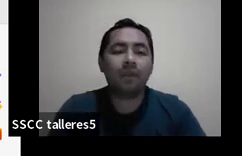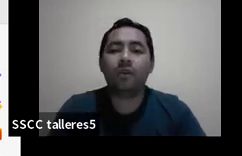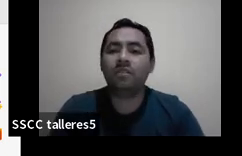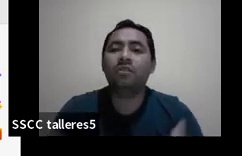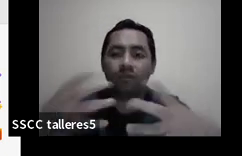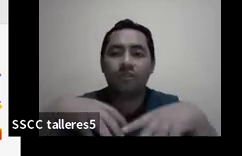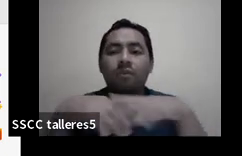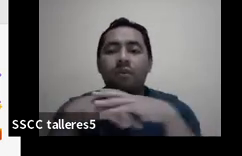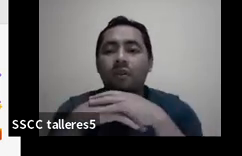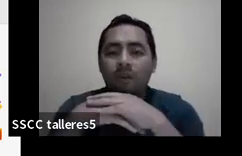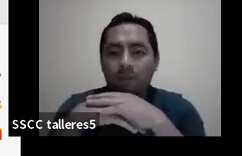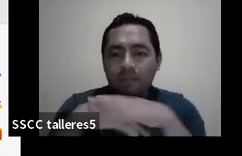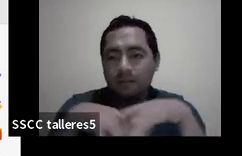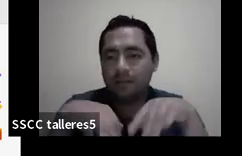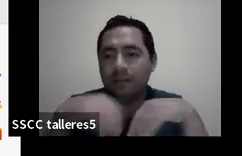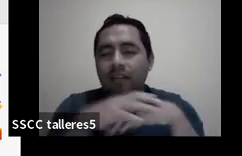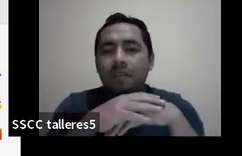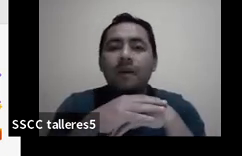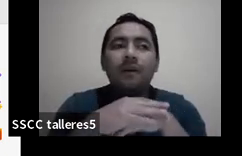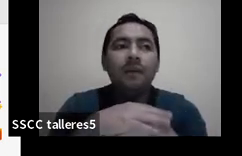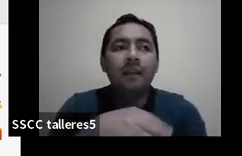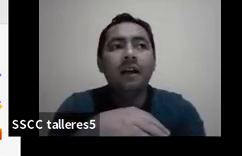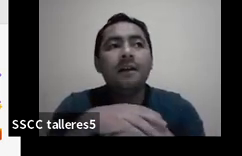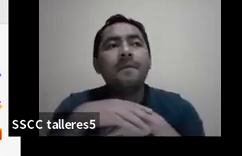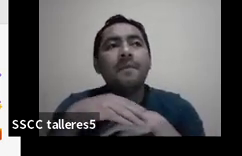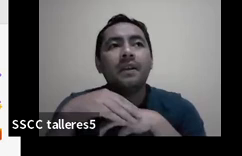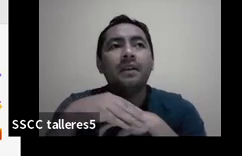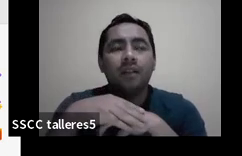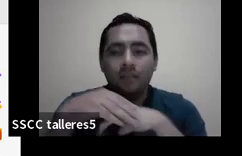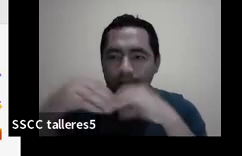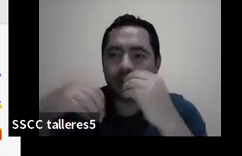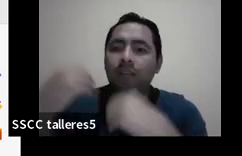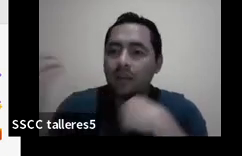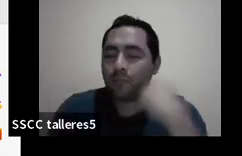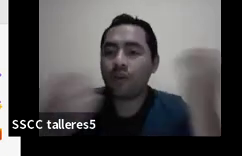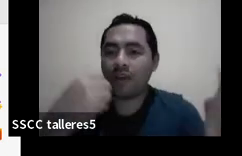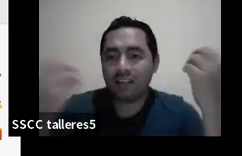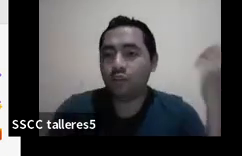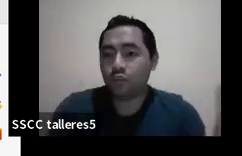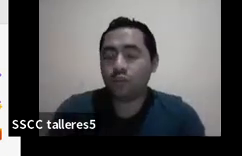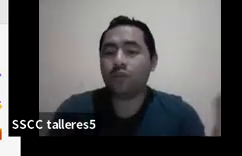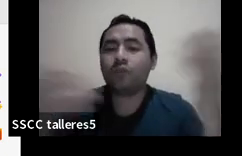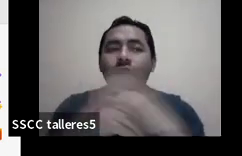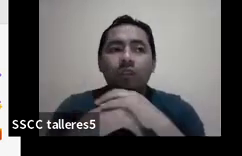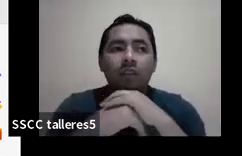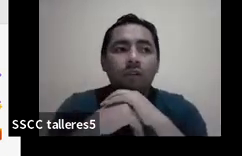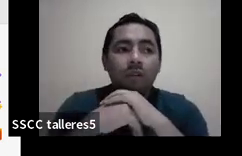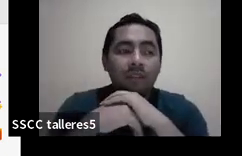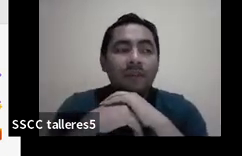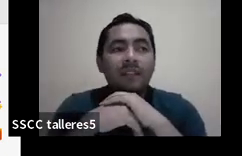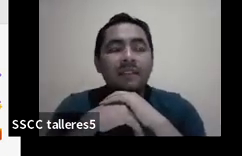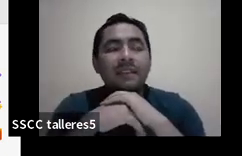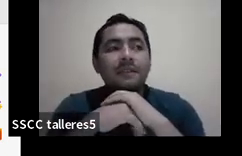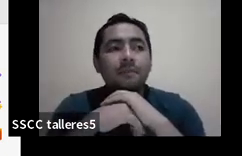intérpretes o instituciones como la nuestra en Arequipa, en Lara, que apoya a niños sordos